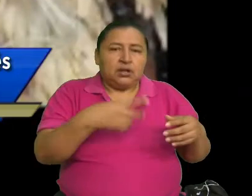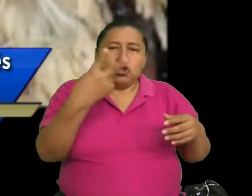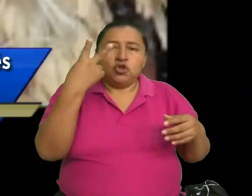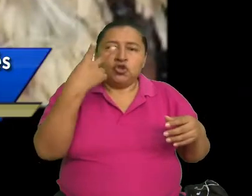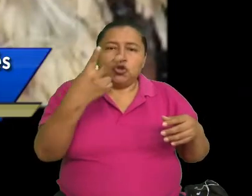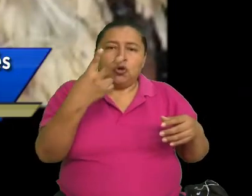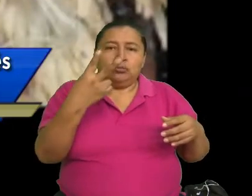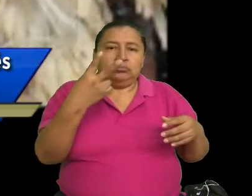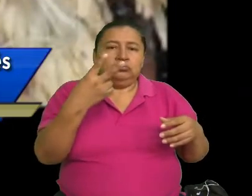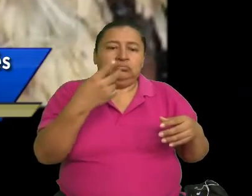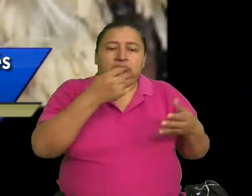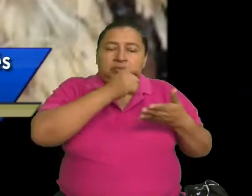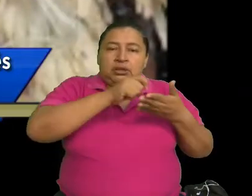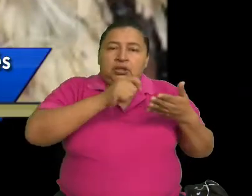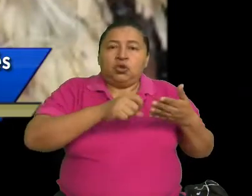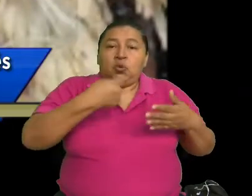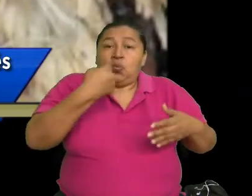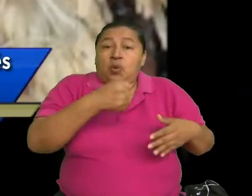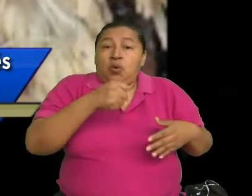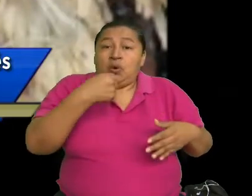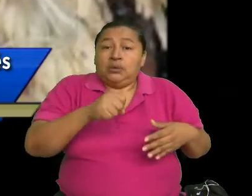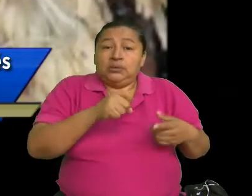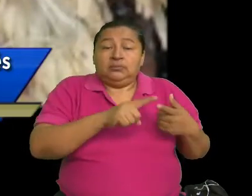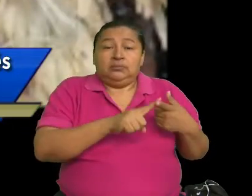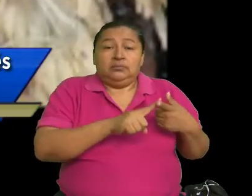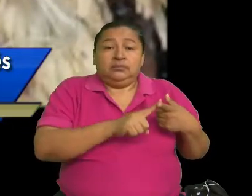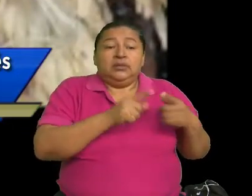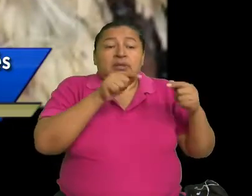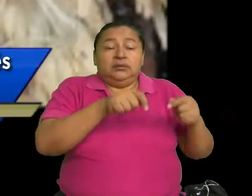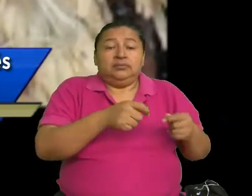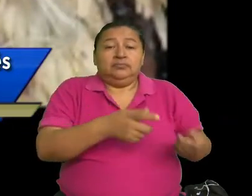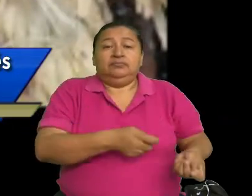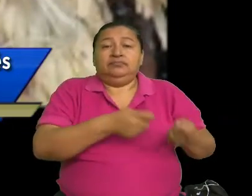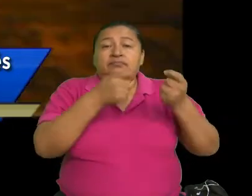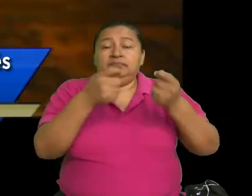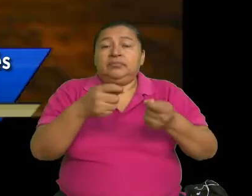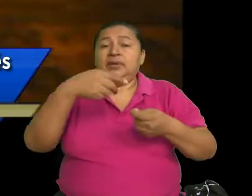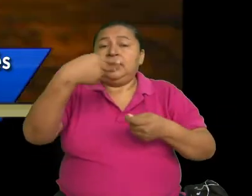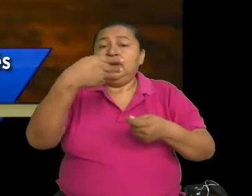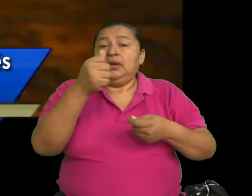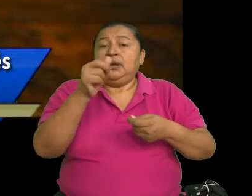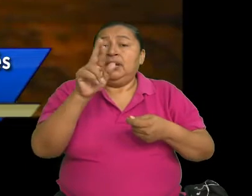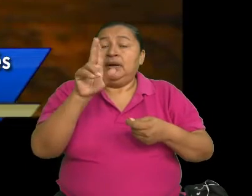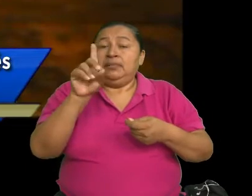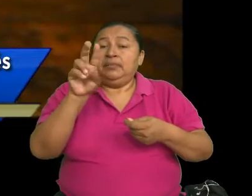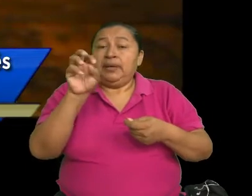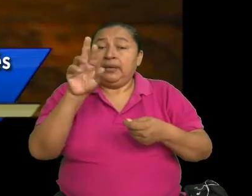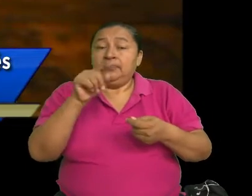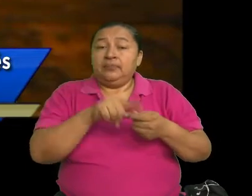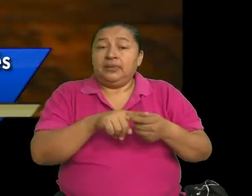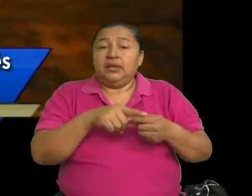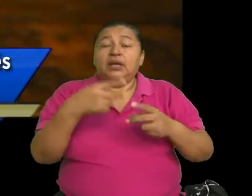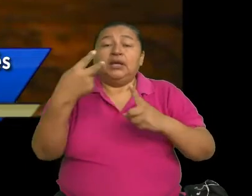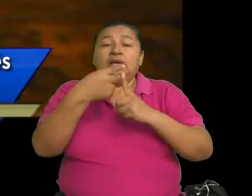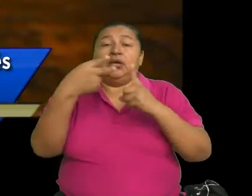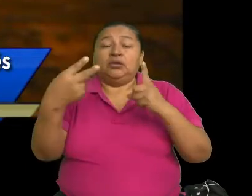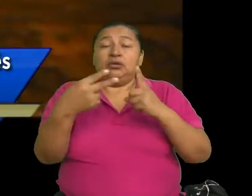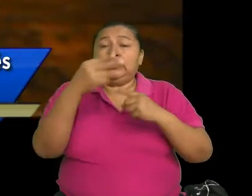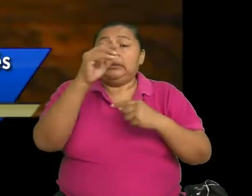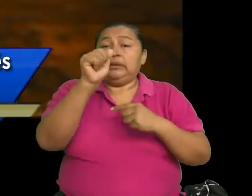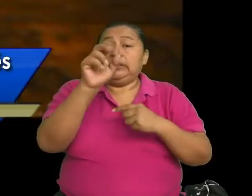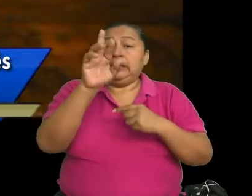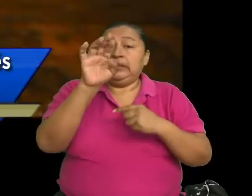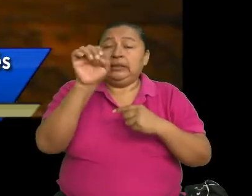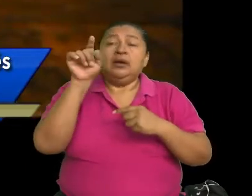huehuense. Jesús de la Rocha, su hermano, y se las vendió a Carl Beren en el Hotel Azcárate, que todavía están las